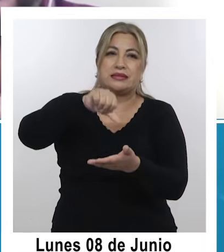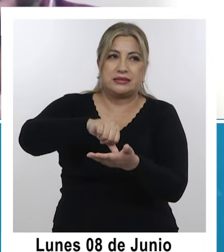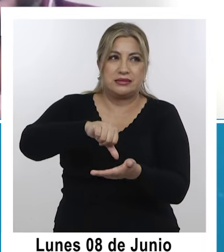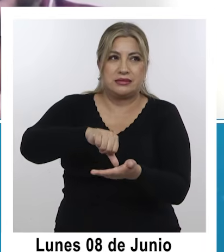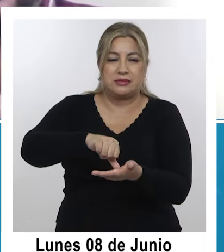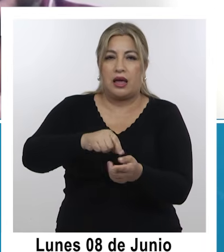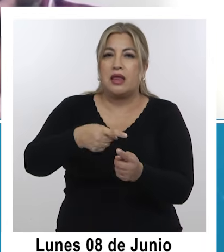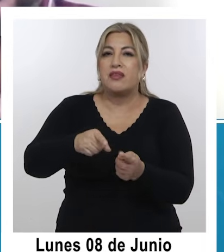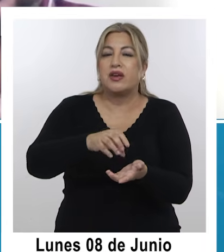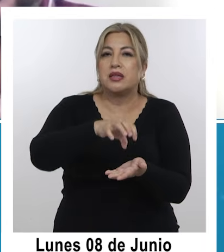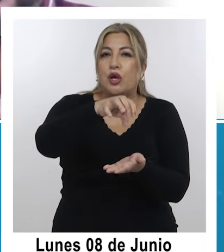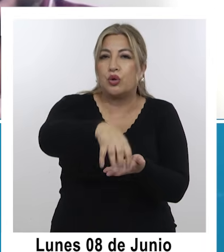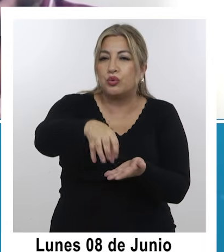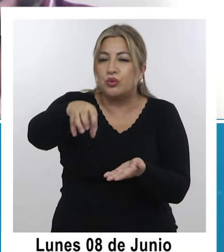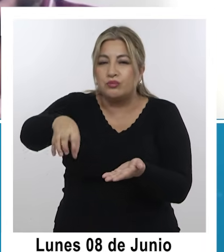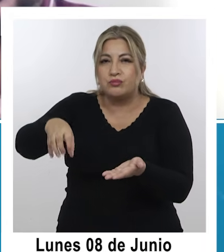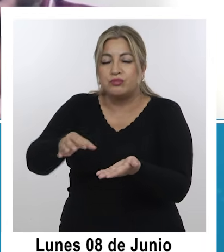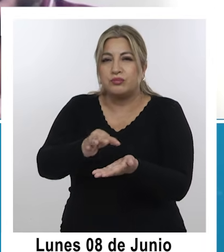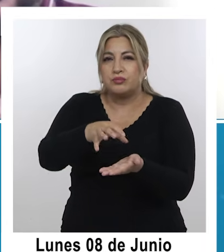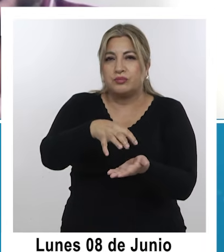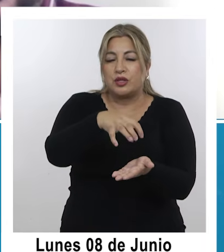los distritos y también la zona